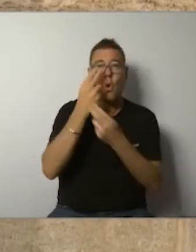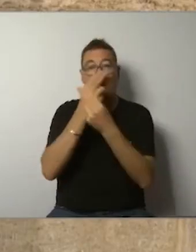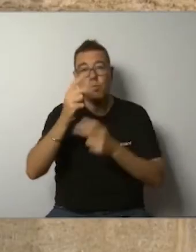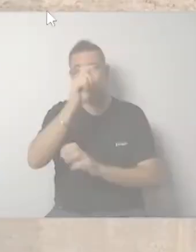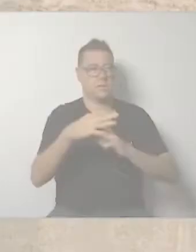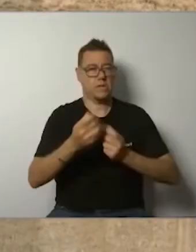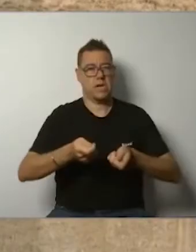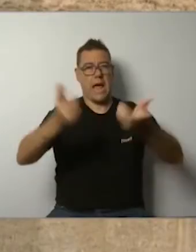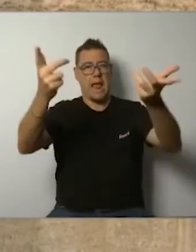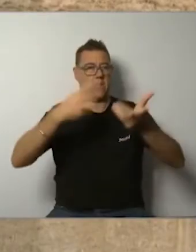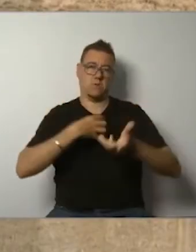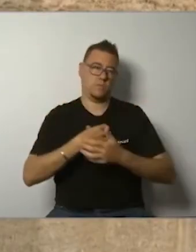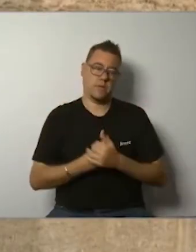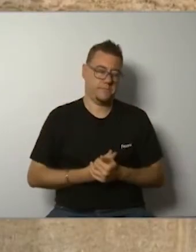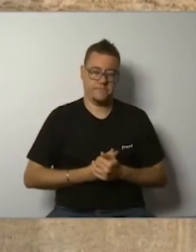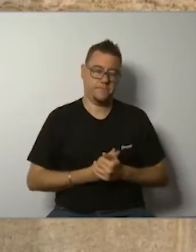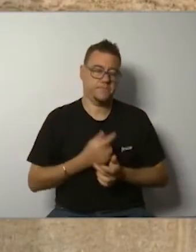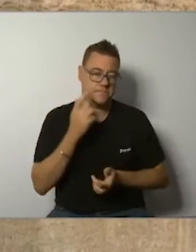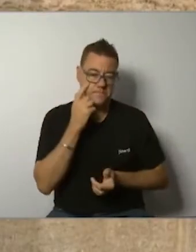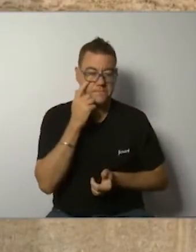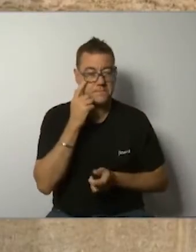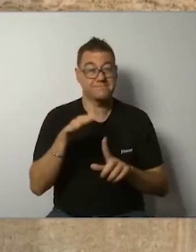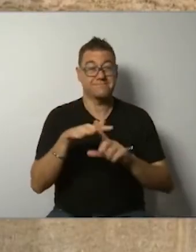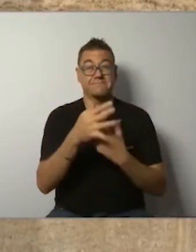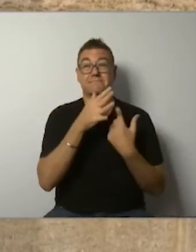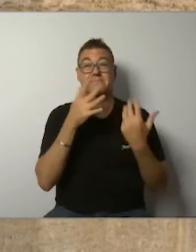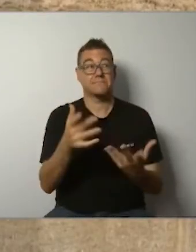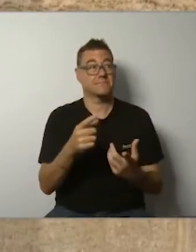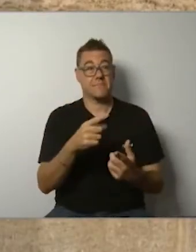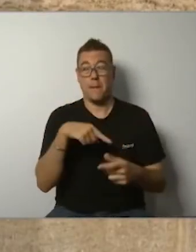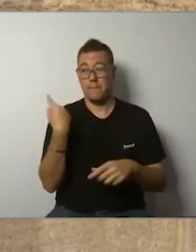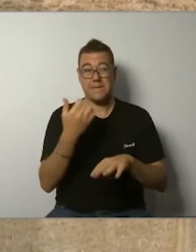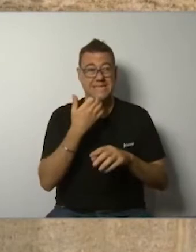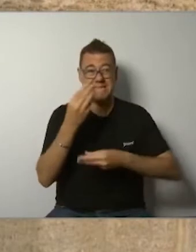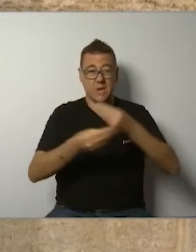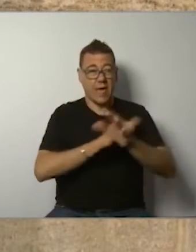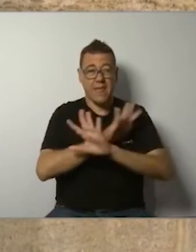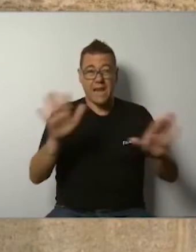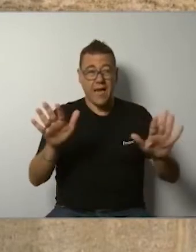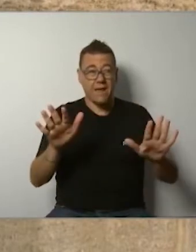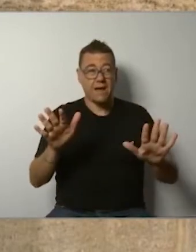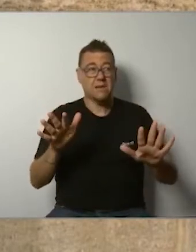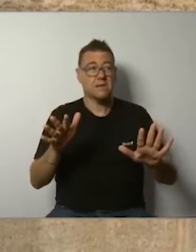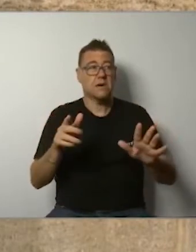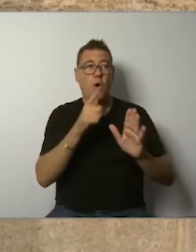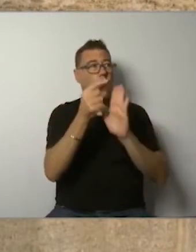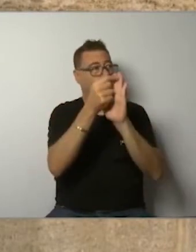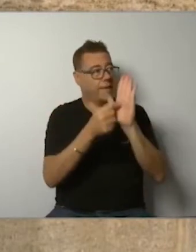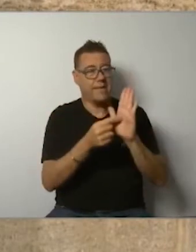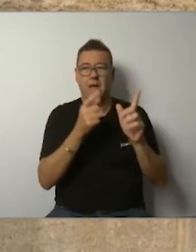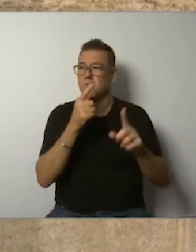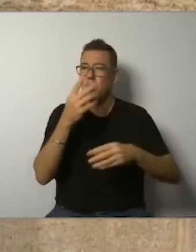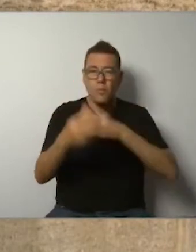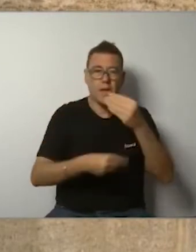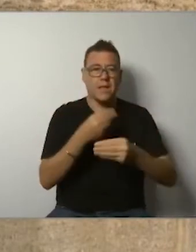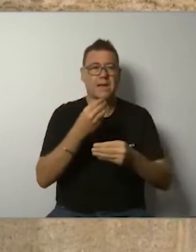comunitat valenciana. Amb la situació actual, per a nosaltres seria una irresponsabilitat no posar tot allò que puguem